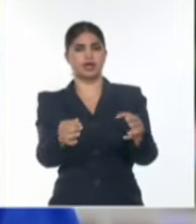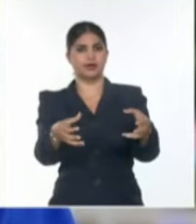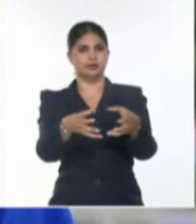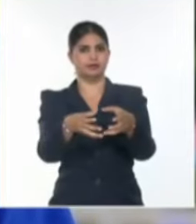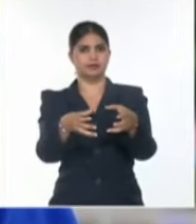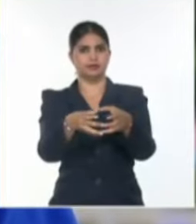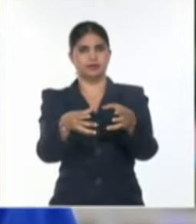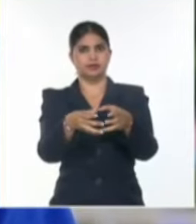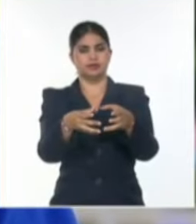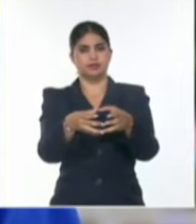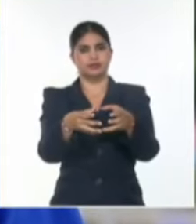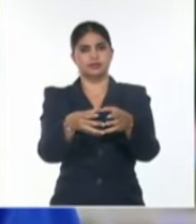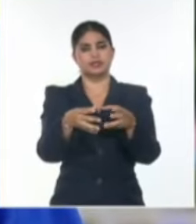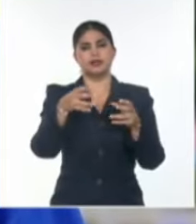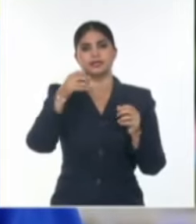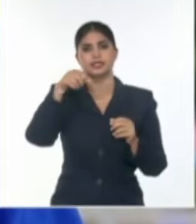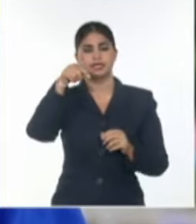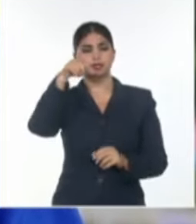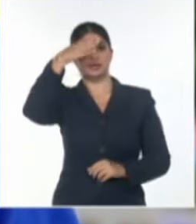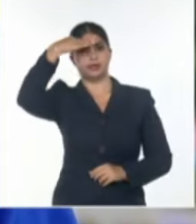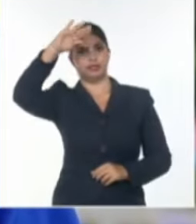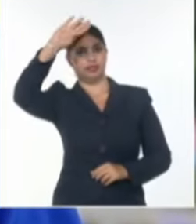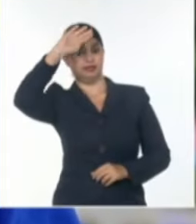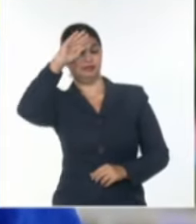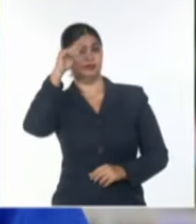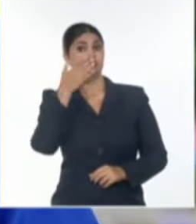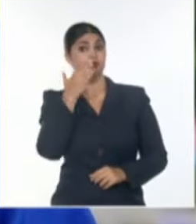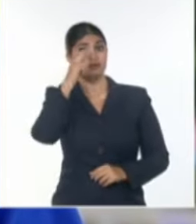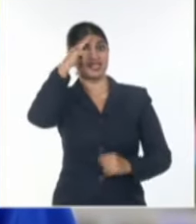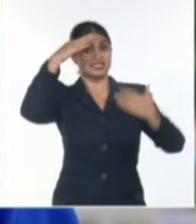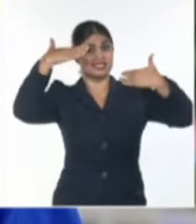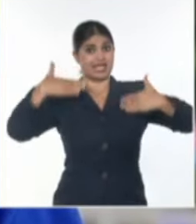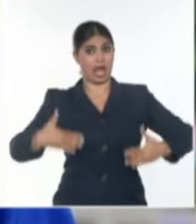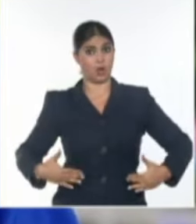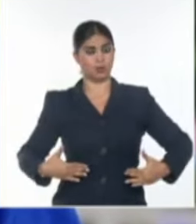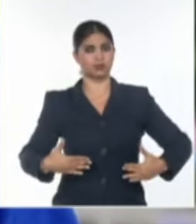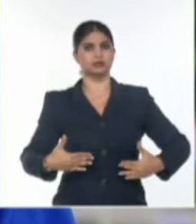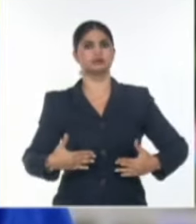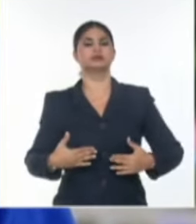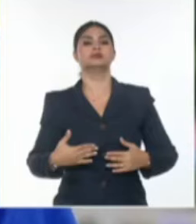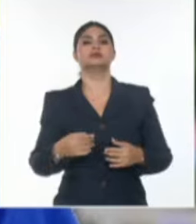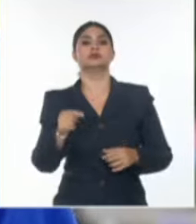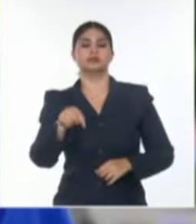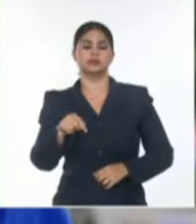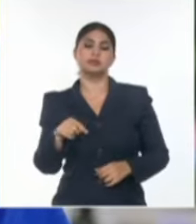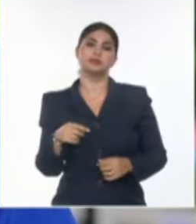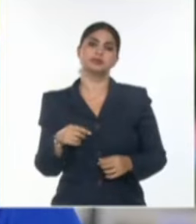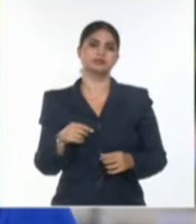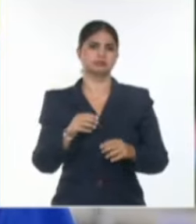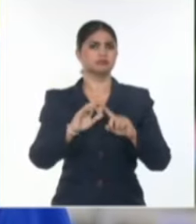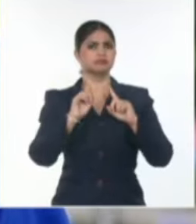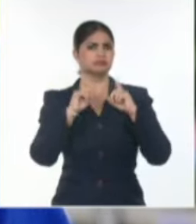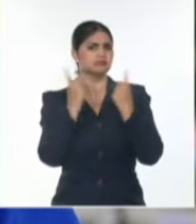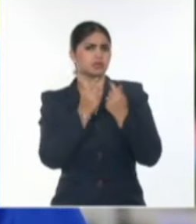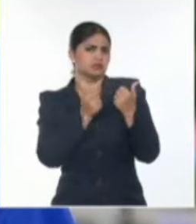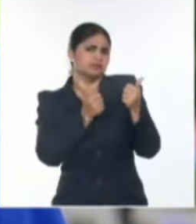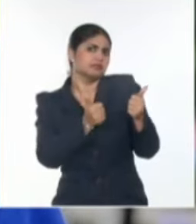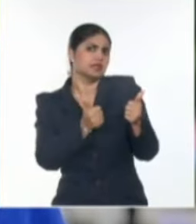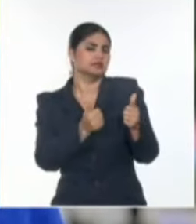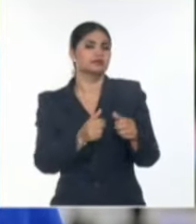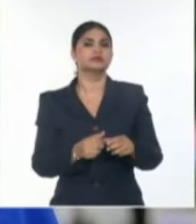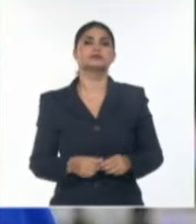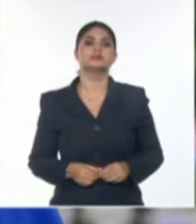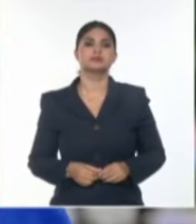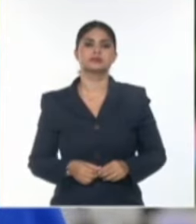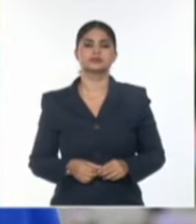una aceptable salud para afrontar su evento, máximo evento que pueden dar sus resultados y su